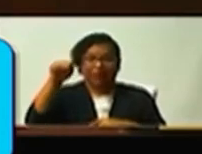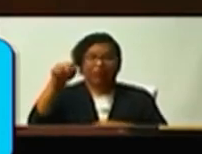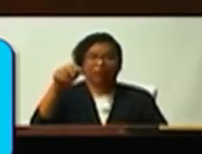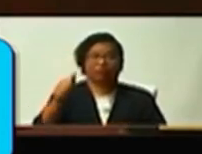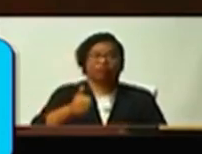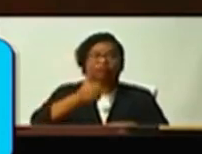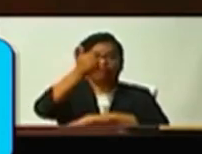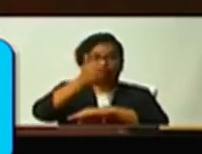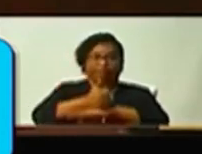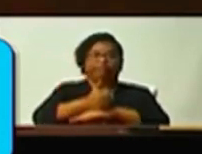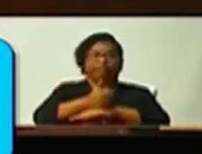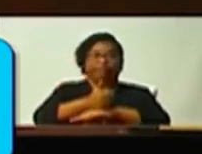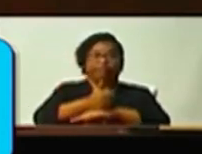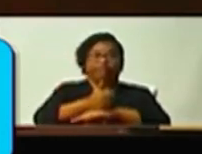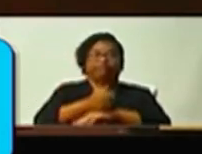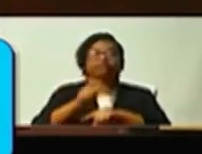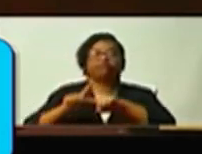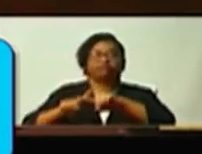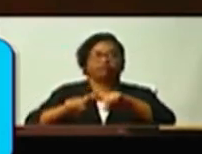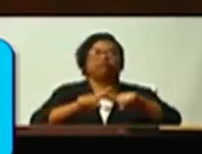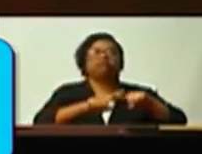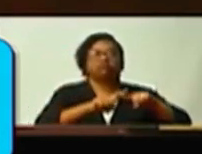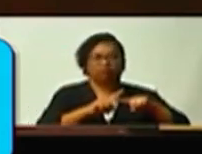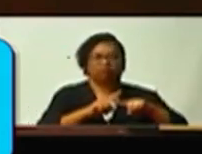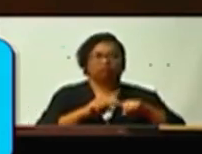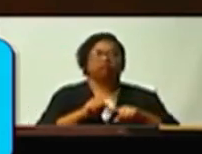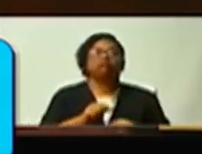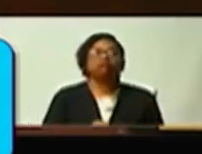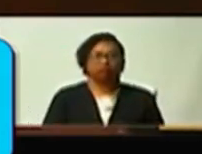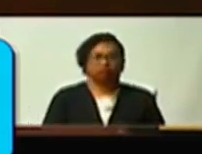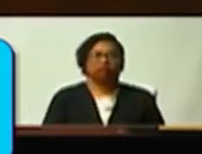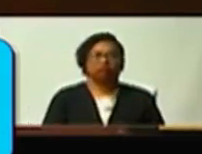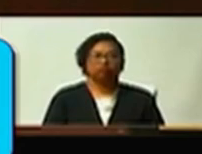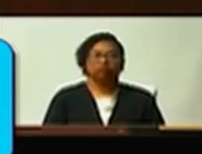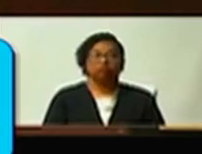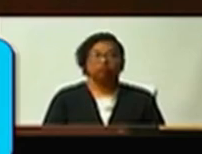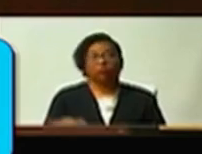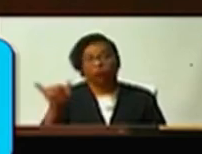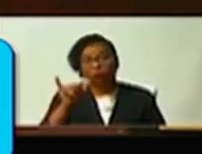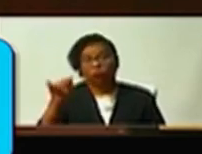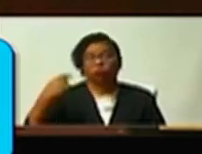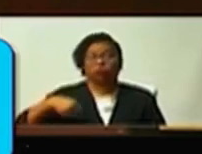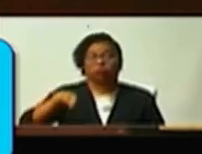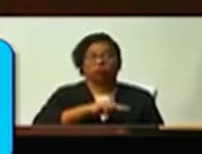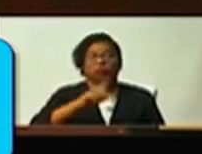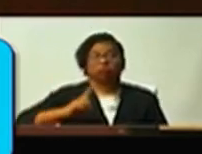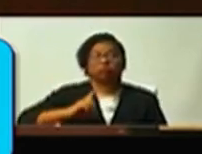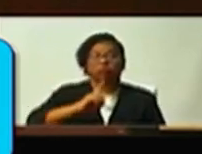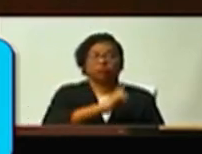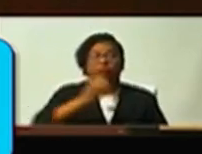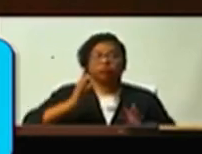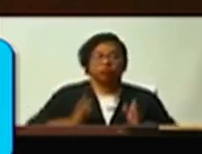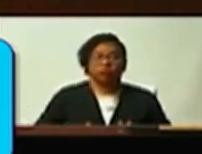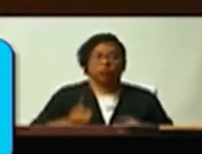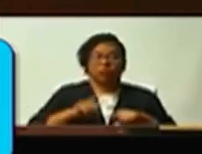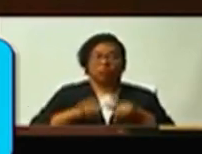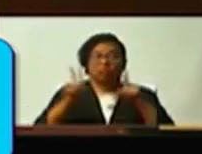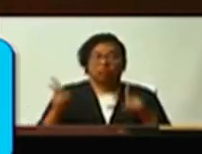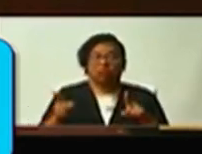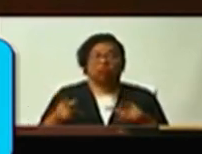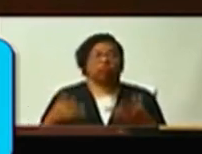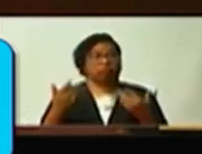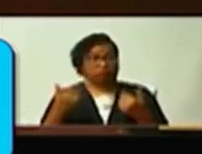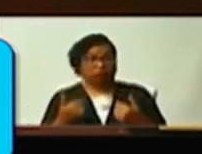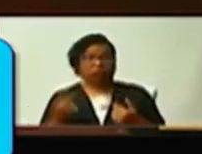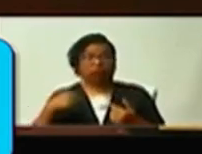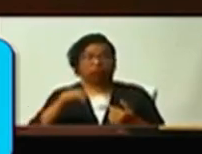por cierto, hemos tenido un rendimiento tan importante que